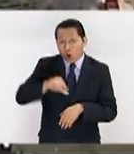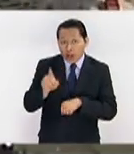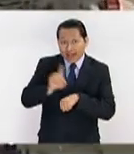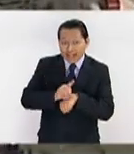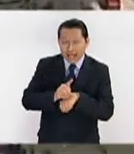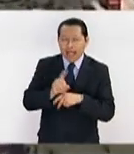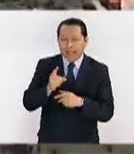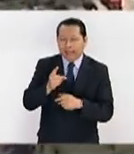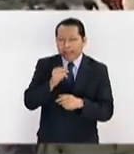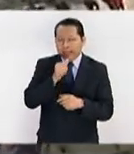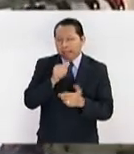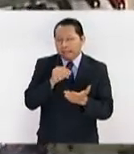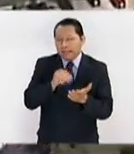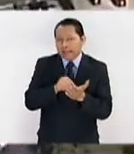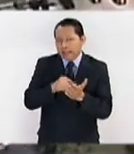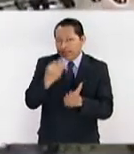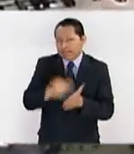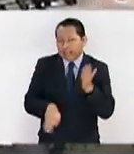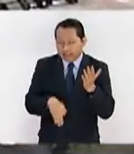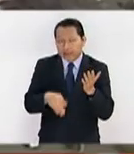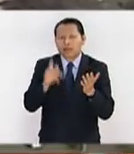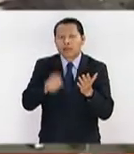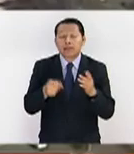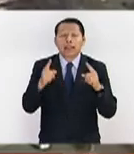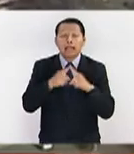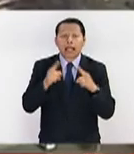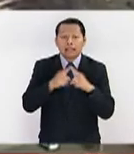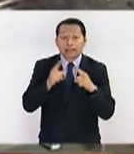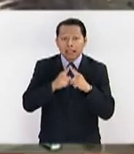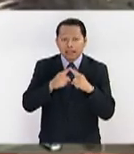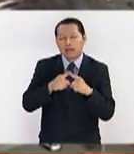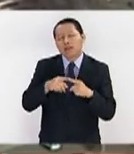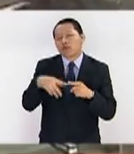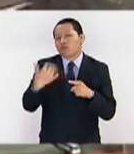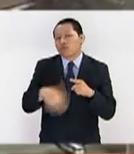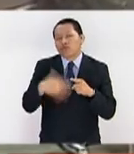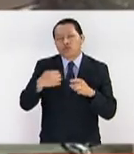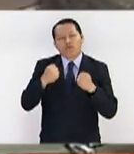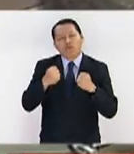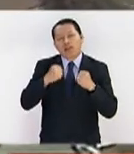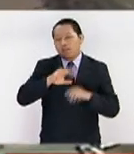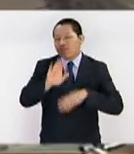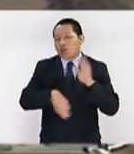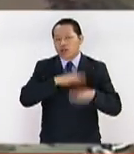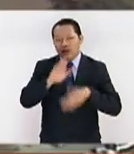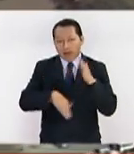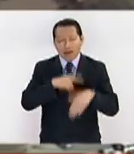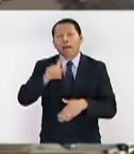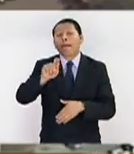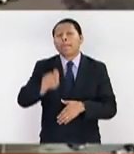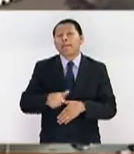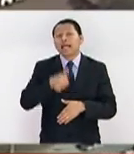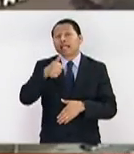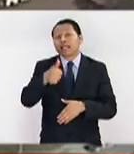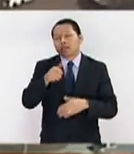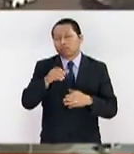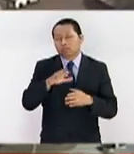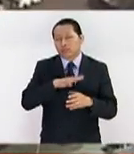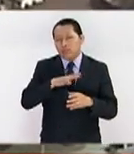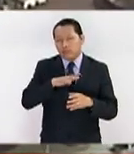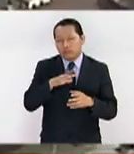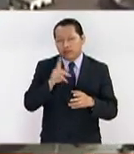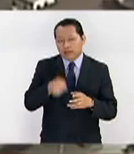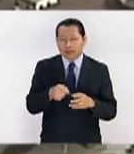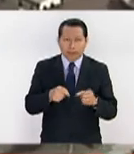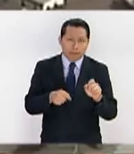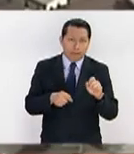desconoce. En la iglesia dejó atrás una escena de carnicería. De las 26 personas que murieron,